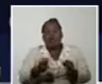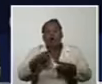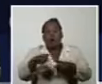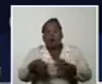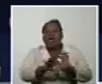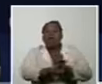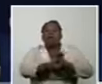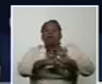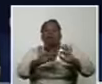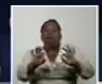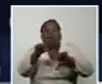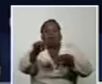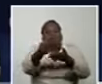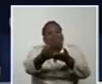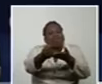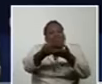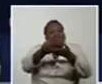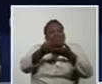nos van a dar